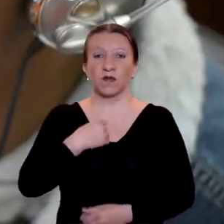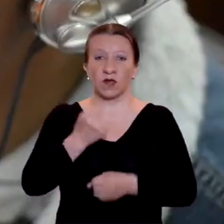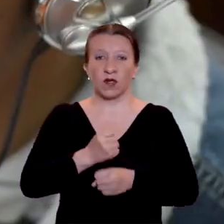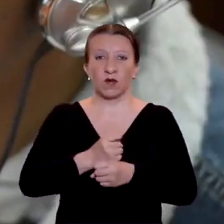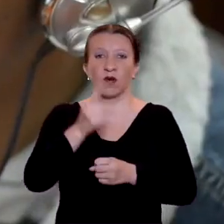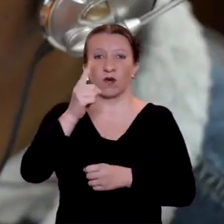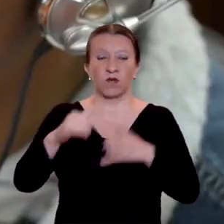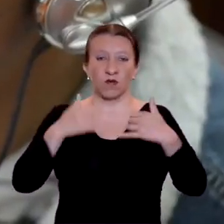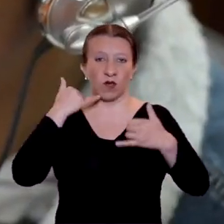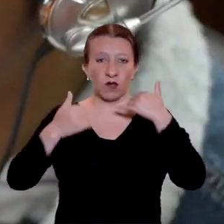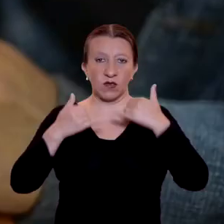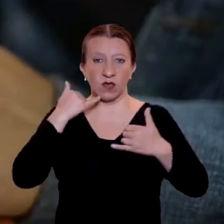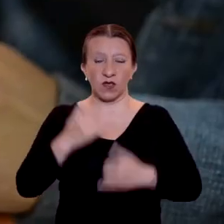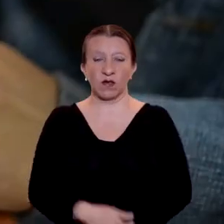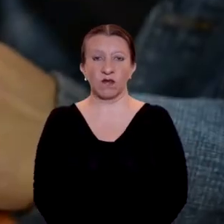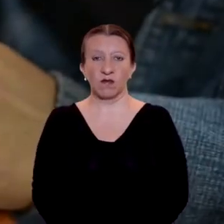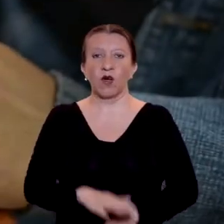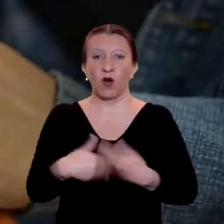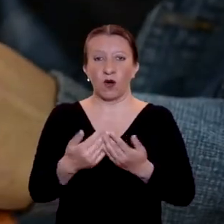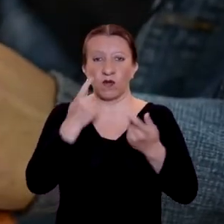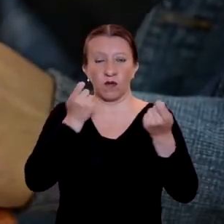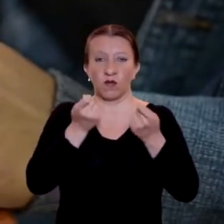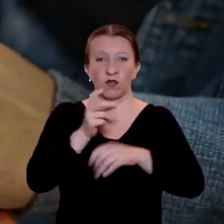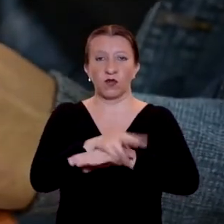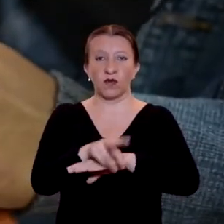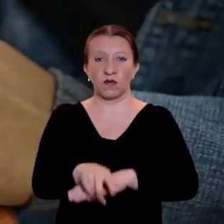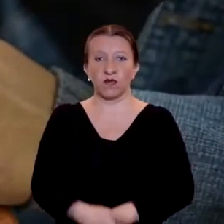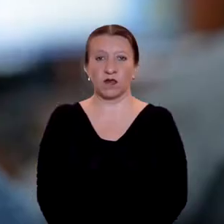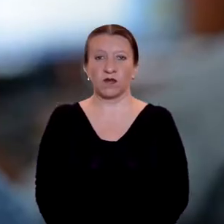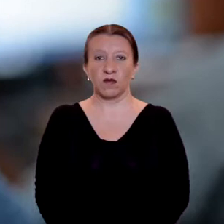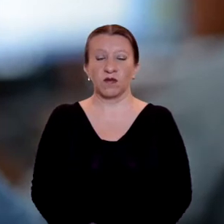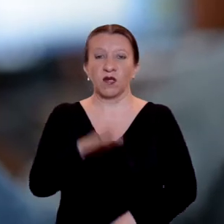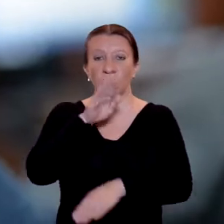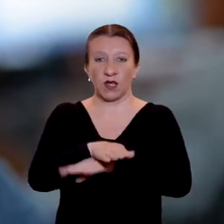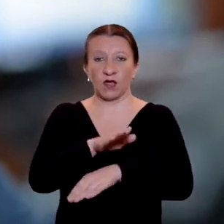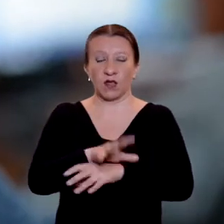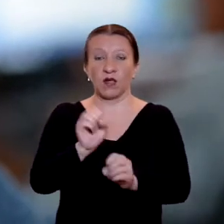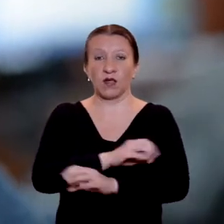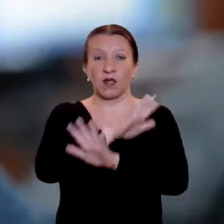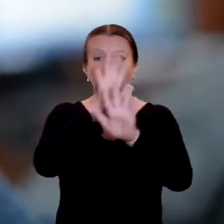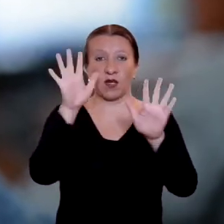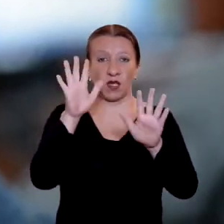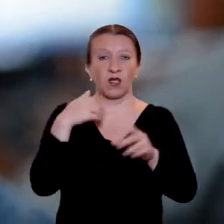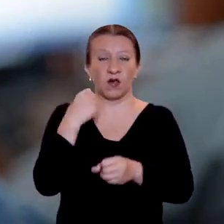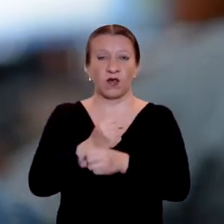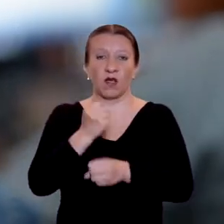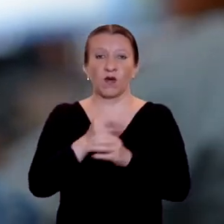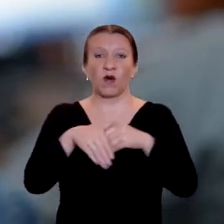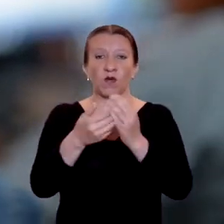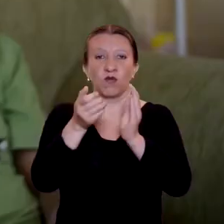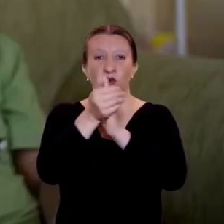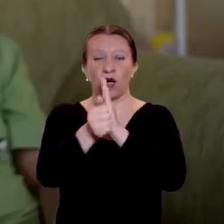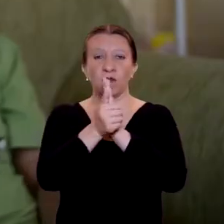Yo trabajo en un call center como monitor supervisor en la tarde y en la mañana trabajo